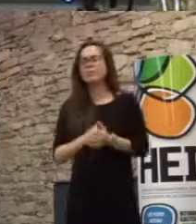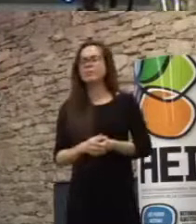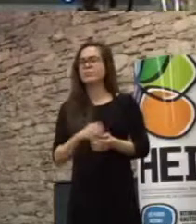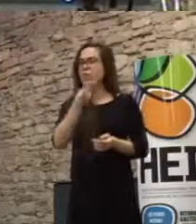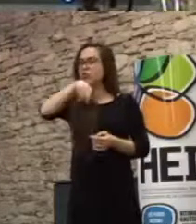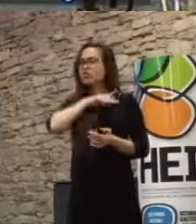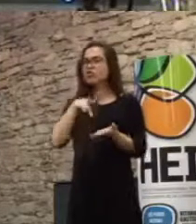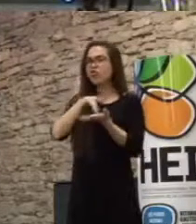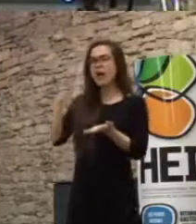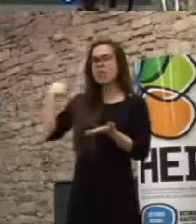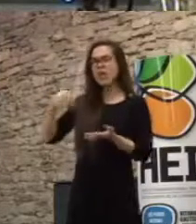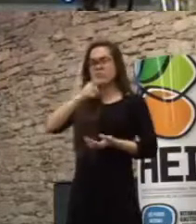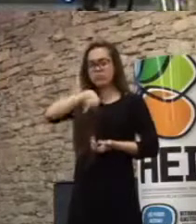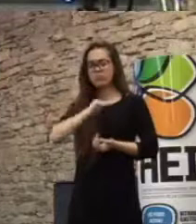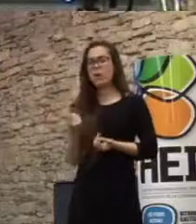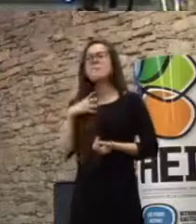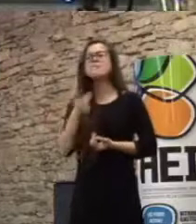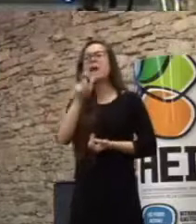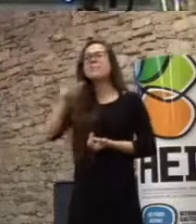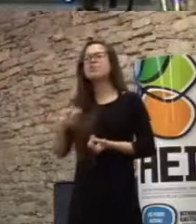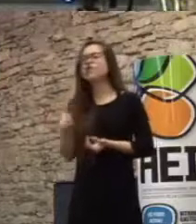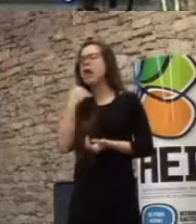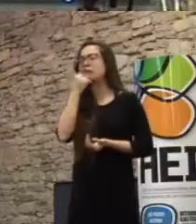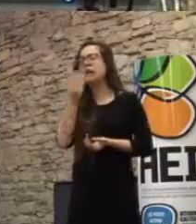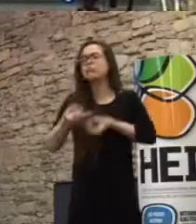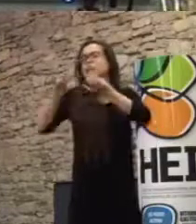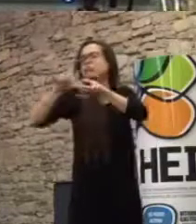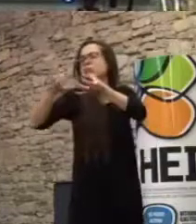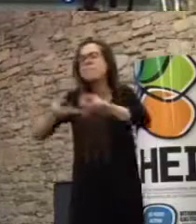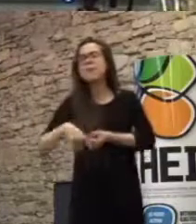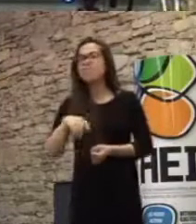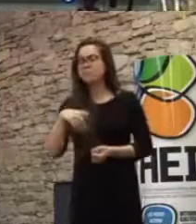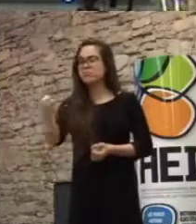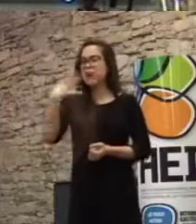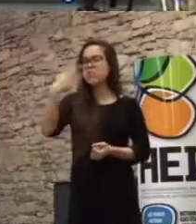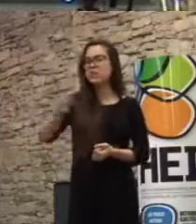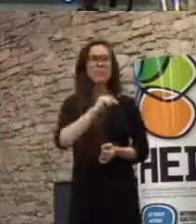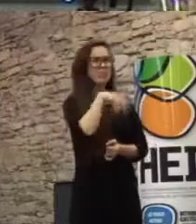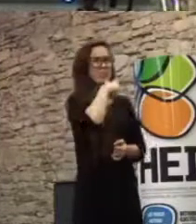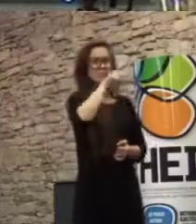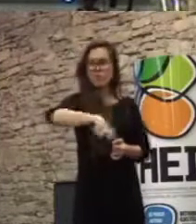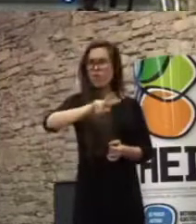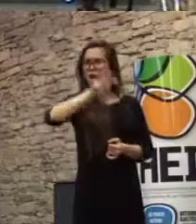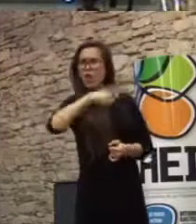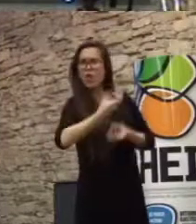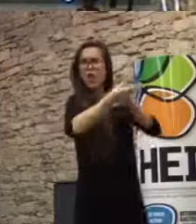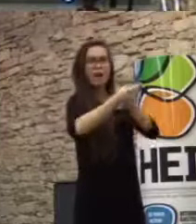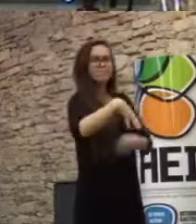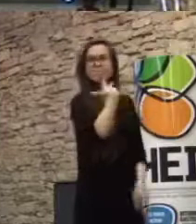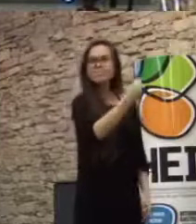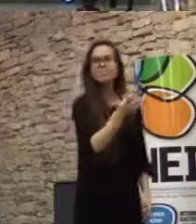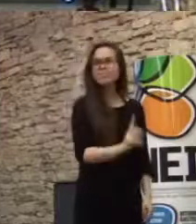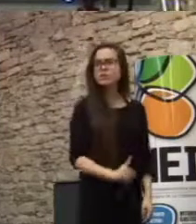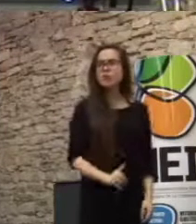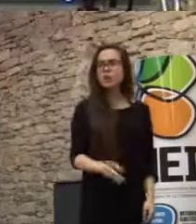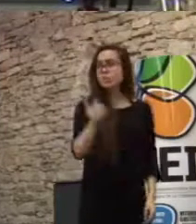pasado una vez que le dices algo a una persona y te entiende le dices lo mismo a otra persona y no te entiende se ha pasado ésta una vez si quienes